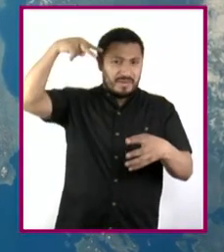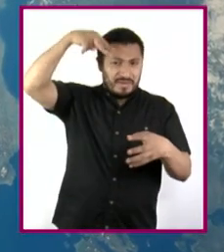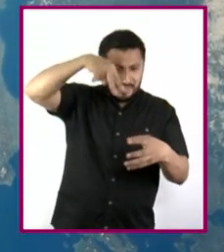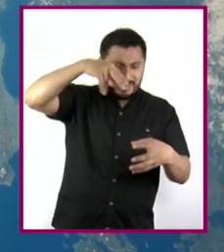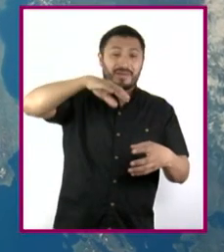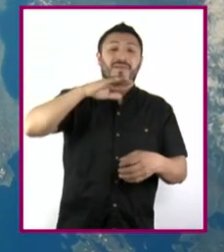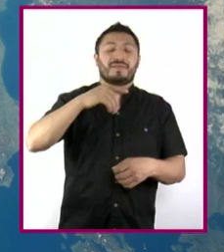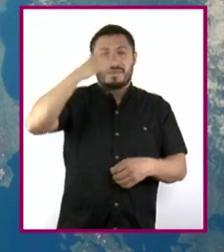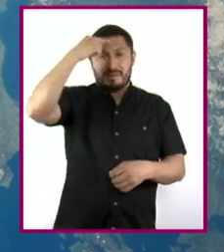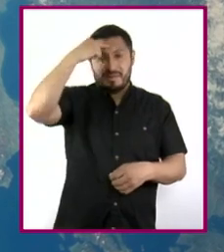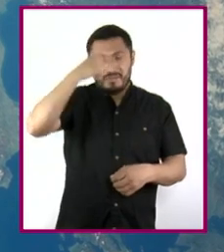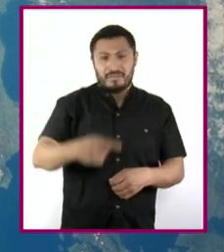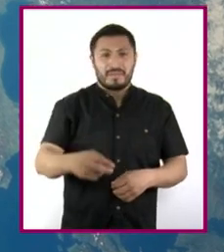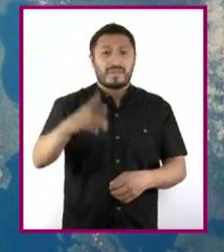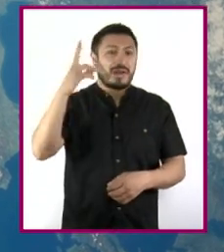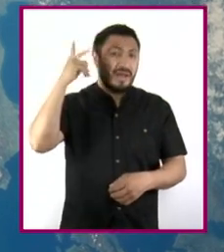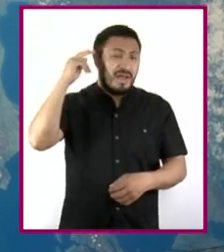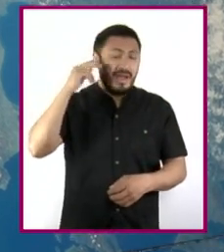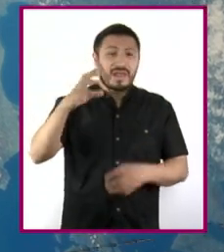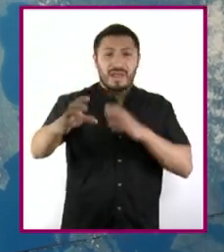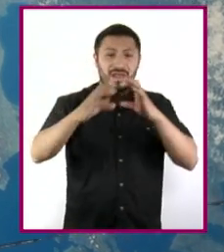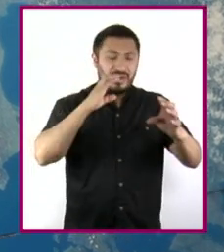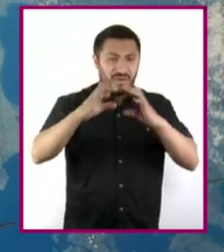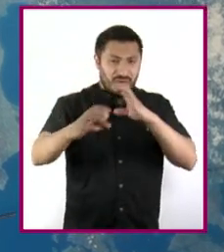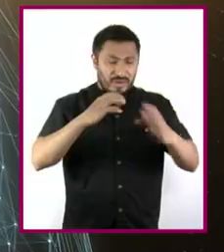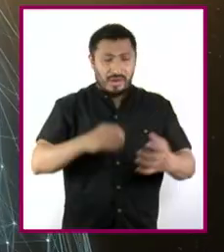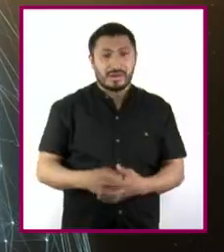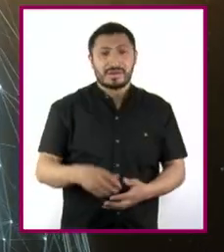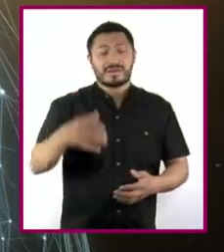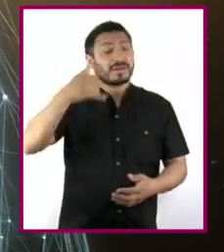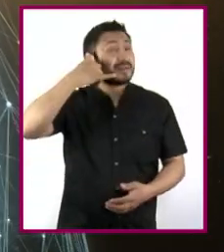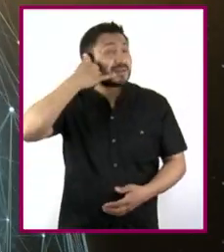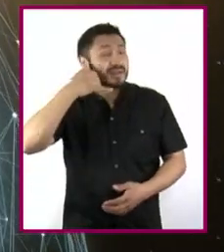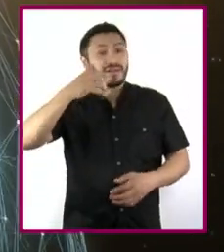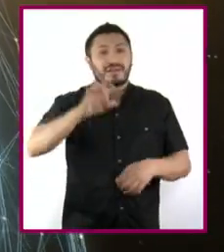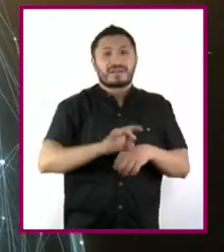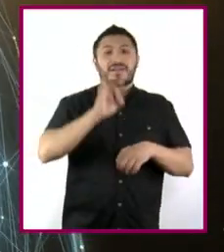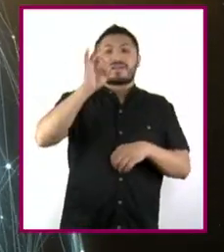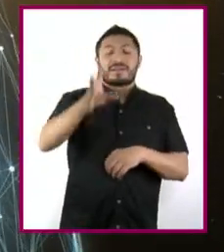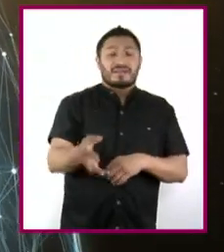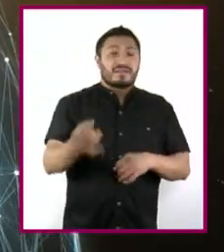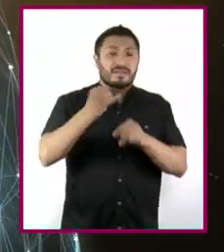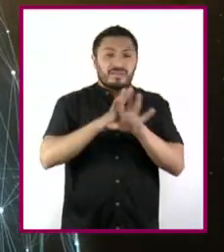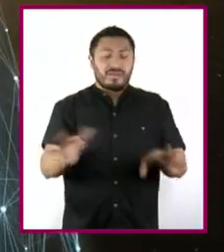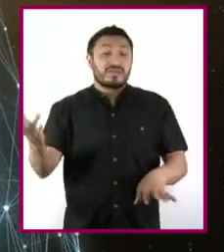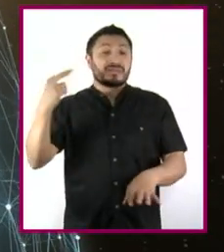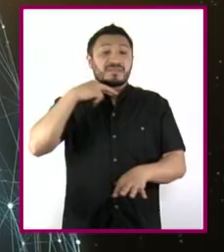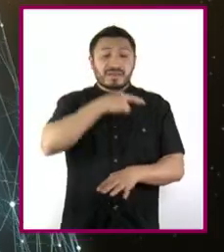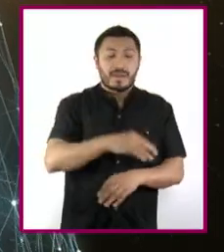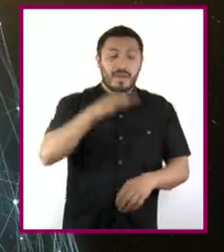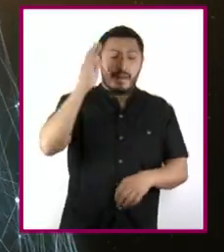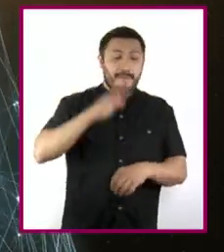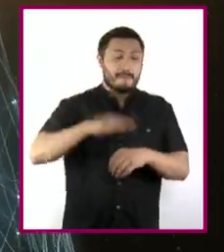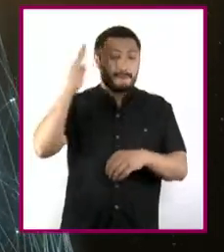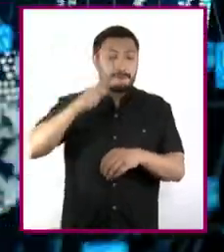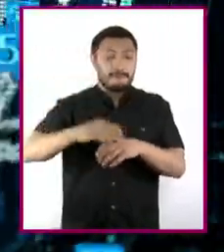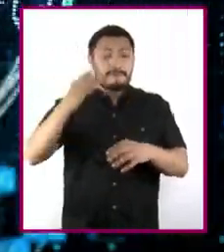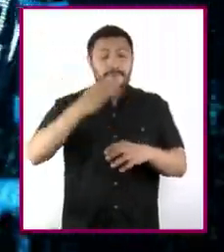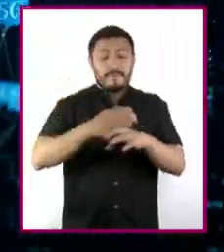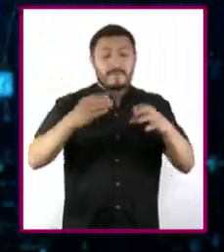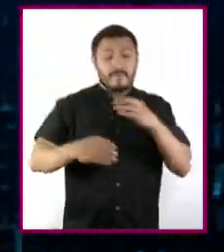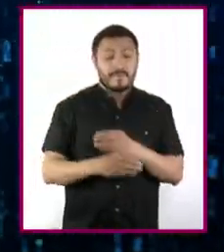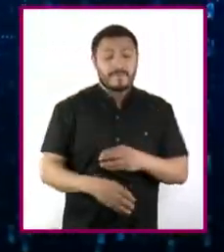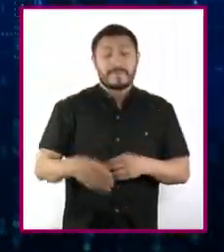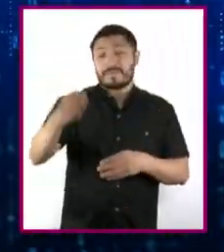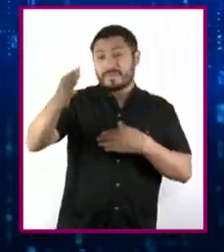la radiodifusión, la telefonía móvil, la transmisión de datos a altas velocidades, entre muchas otras aplicaciones